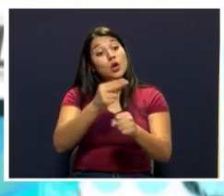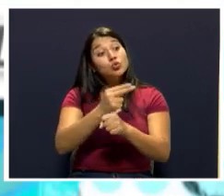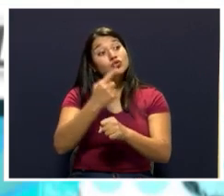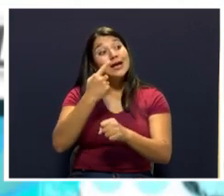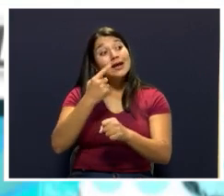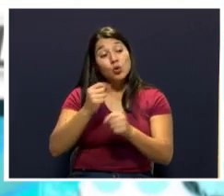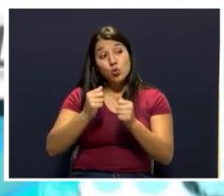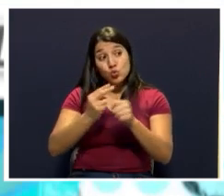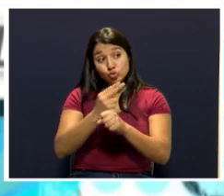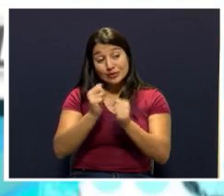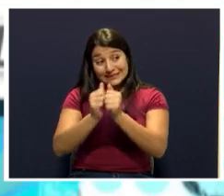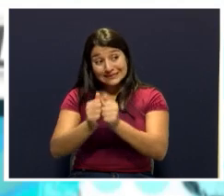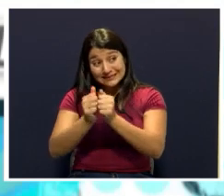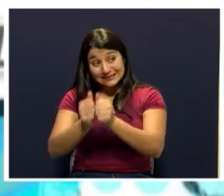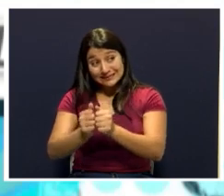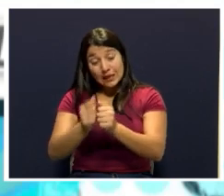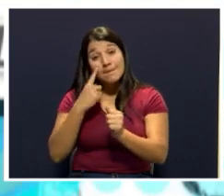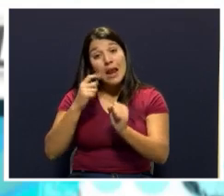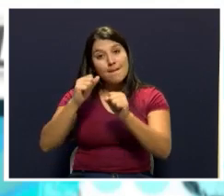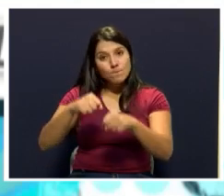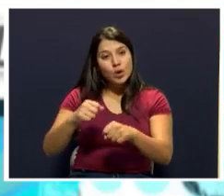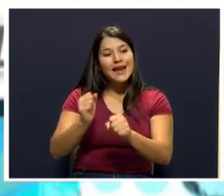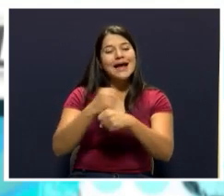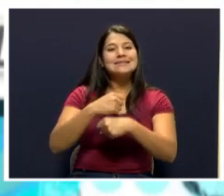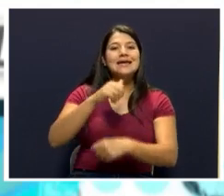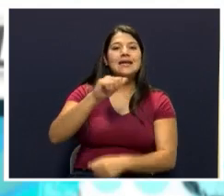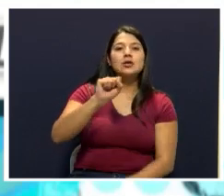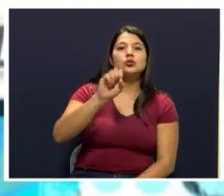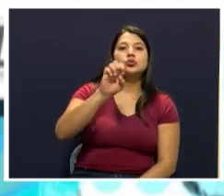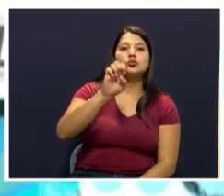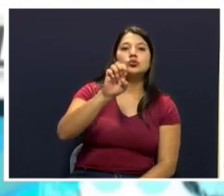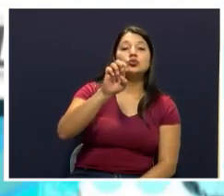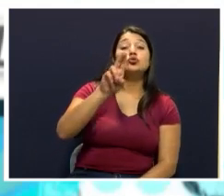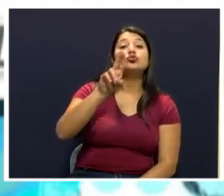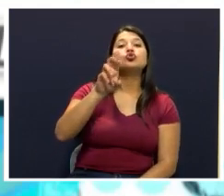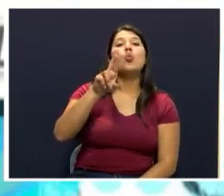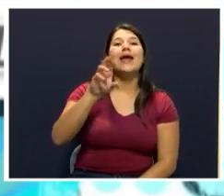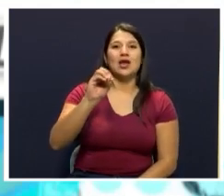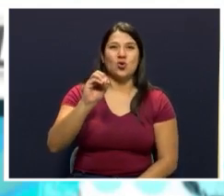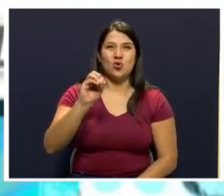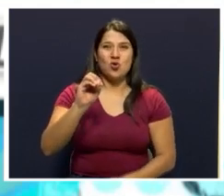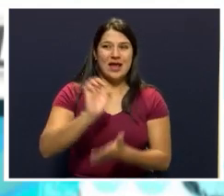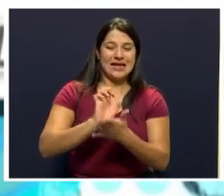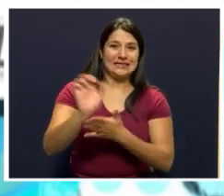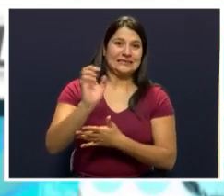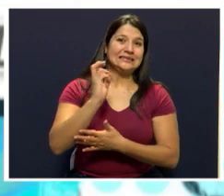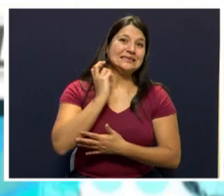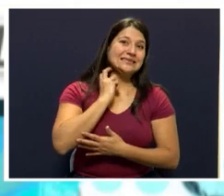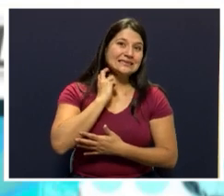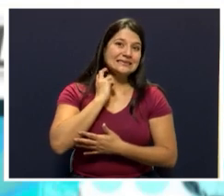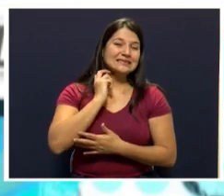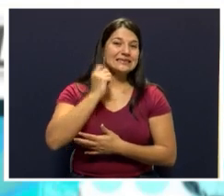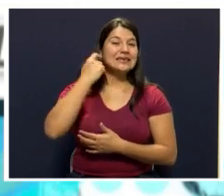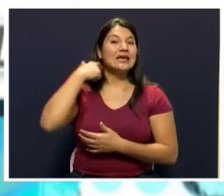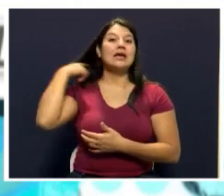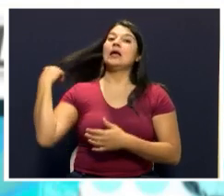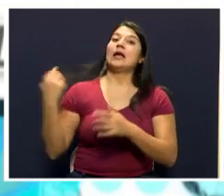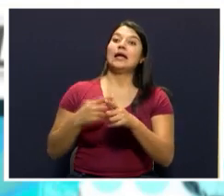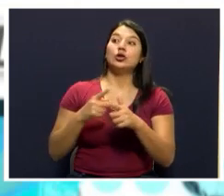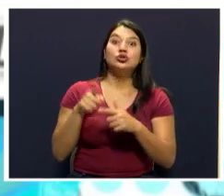antiofídicos. Esos caballos y los científicos que trabajan con ellos podrían ser los próximos héroes en